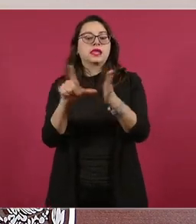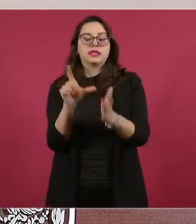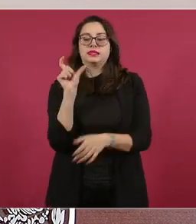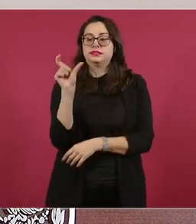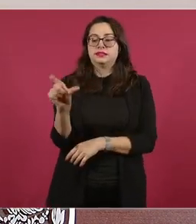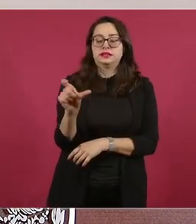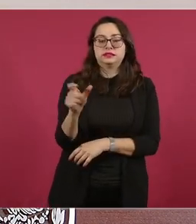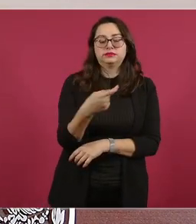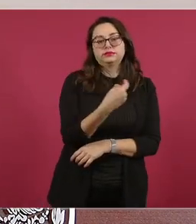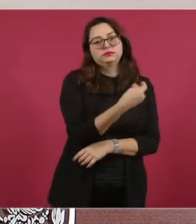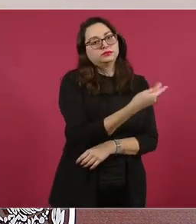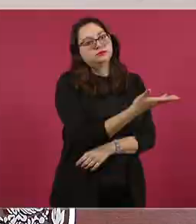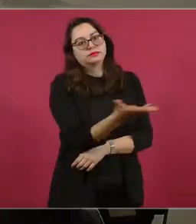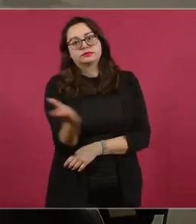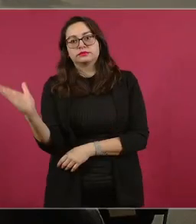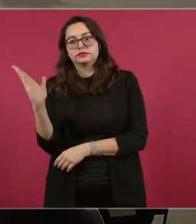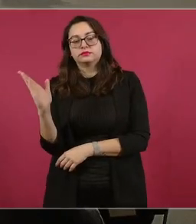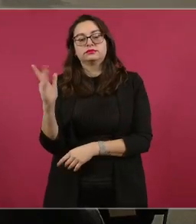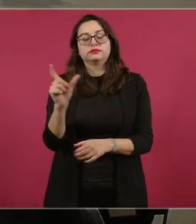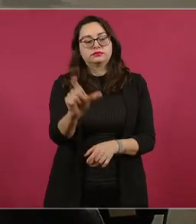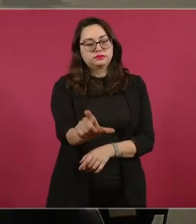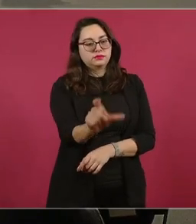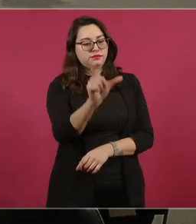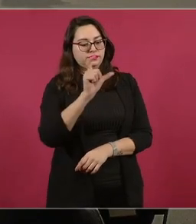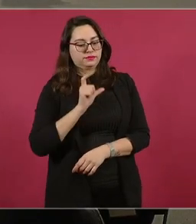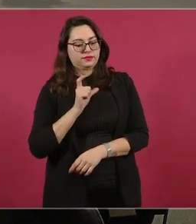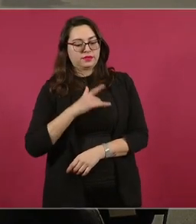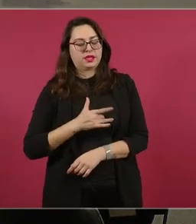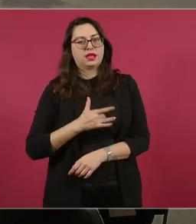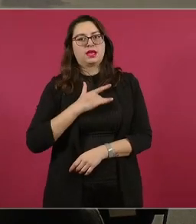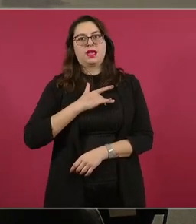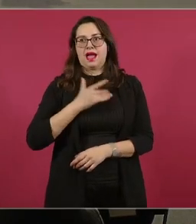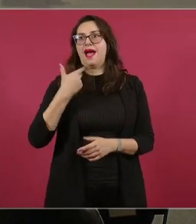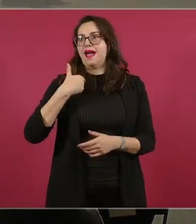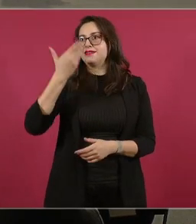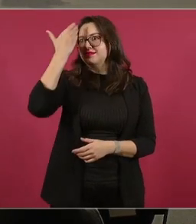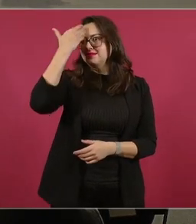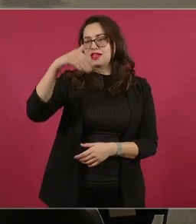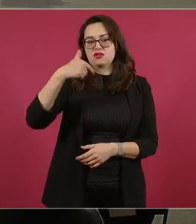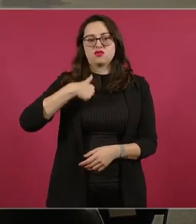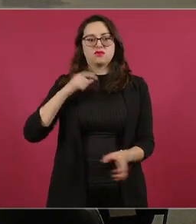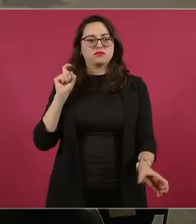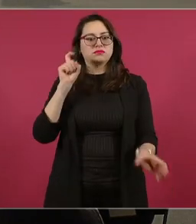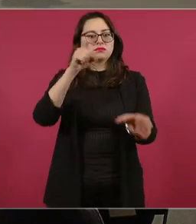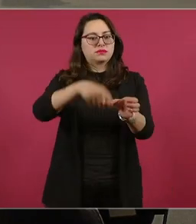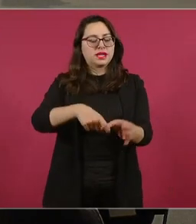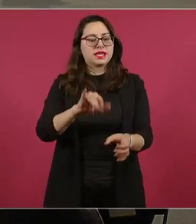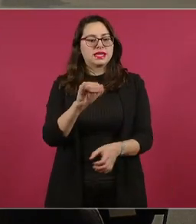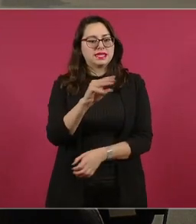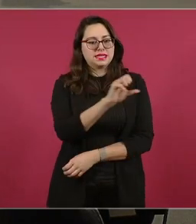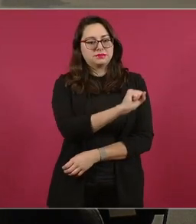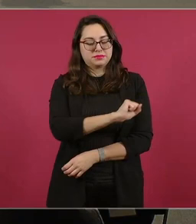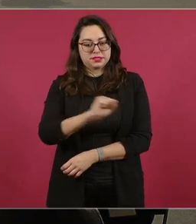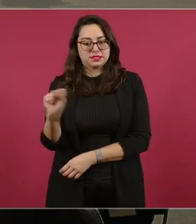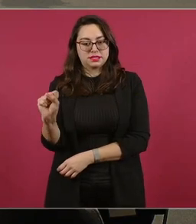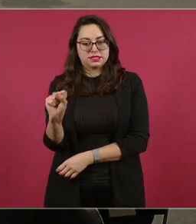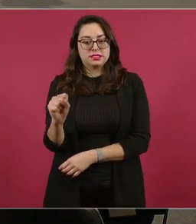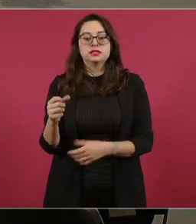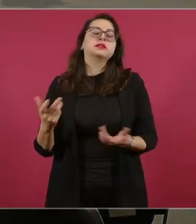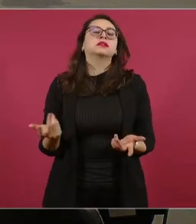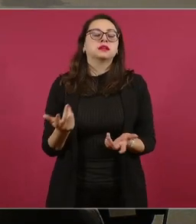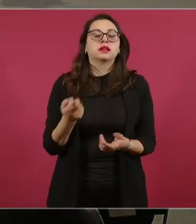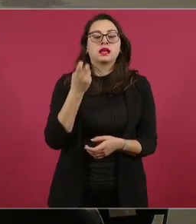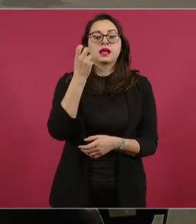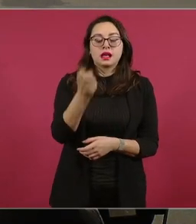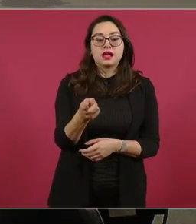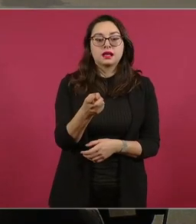como usuarios, beneficiarios del IMSS Bienestar. En ese sentido, ya se tiene